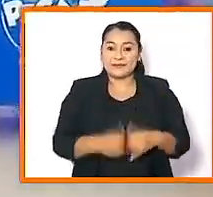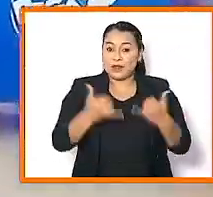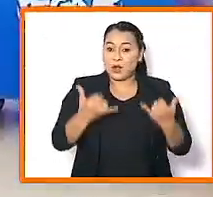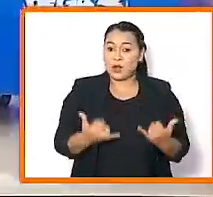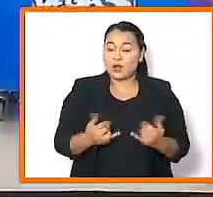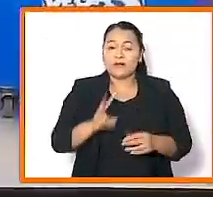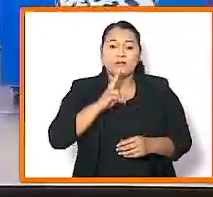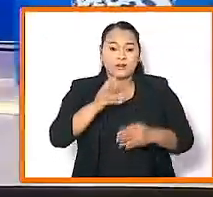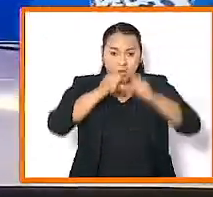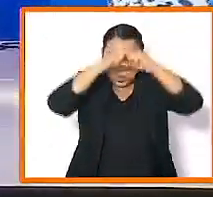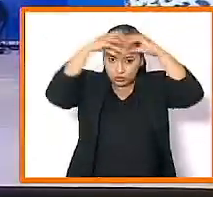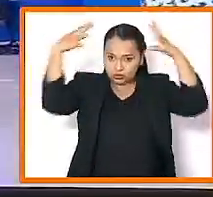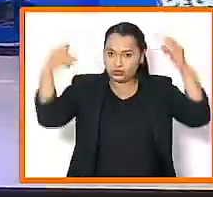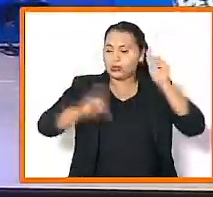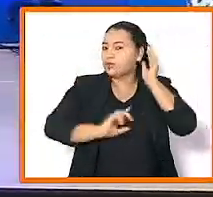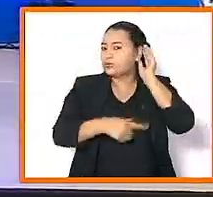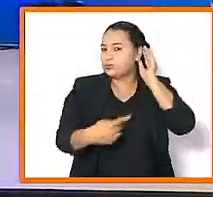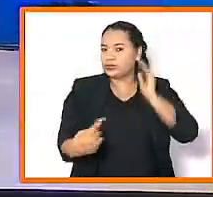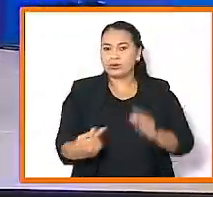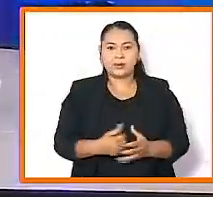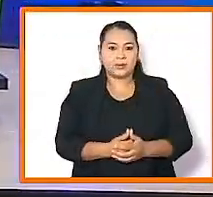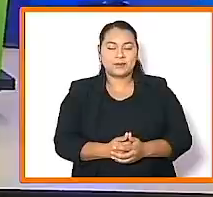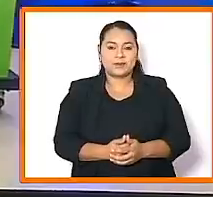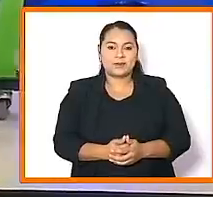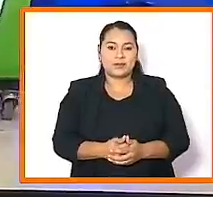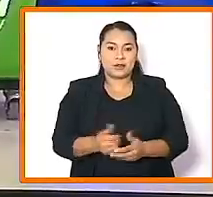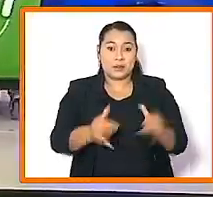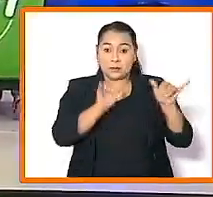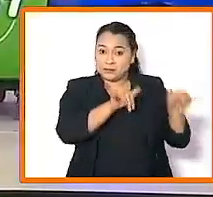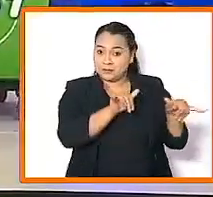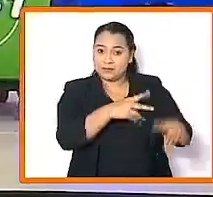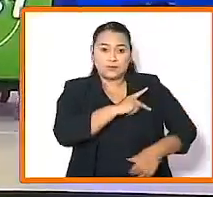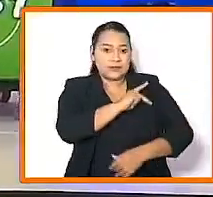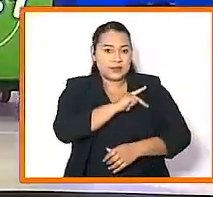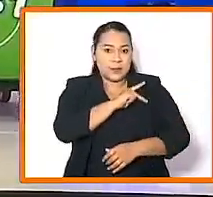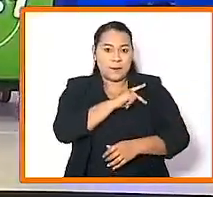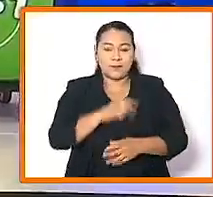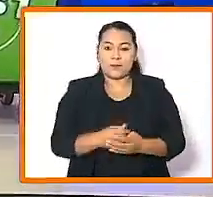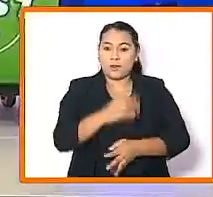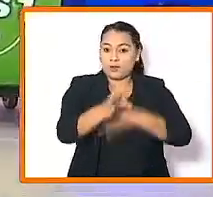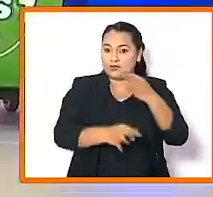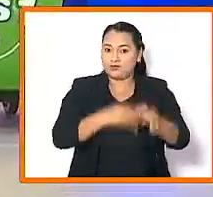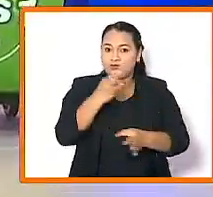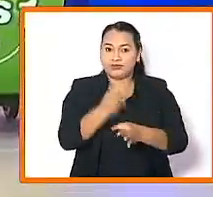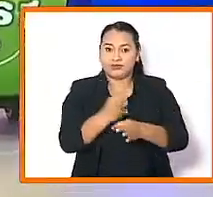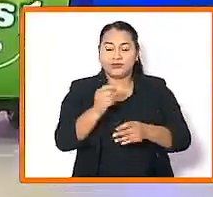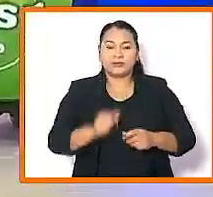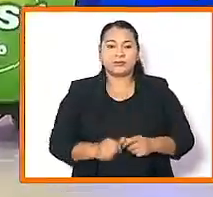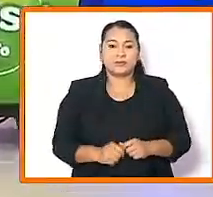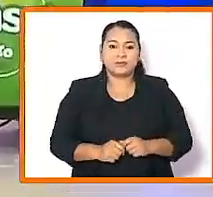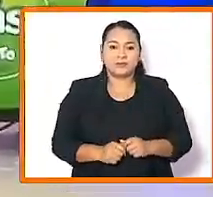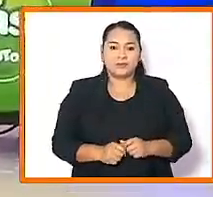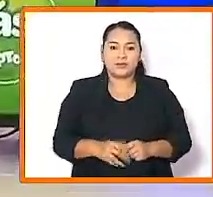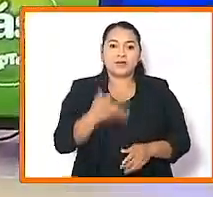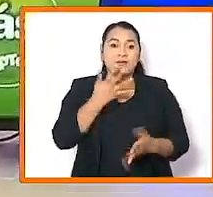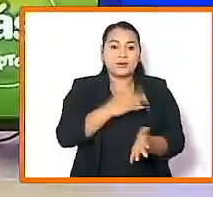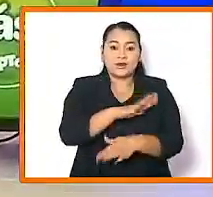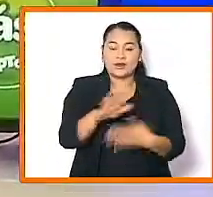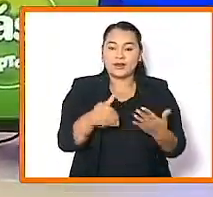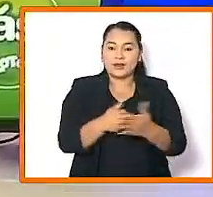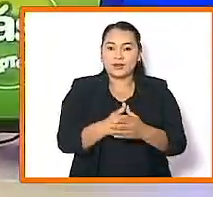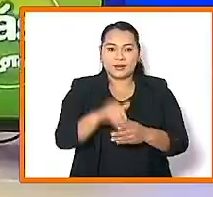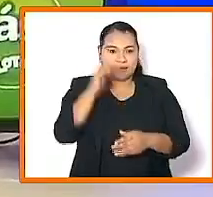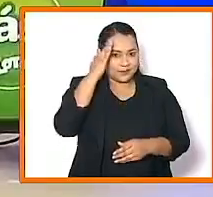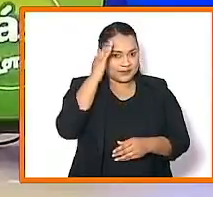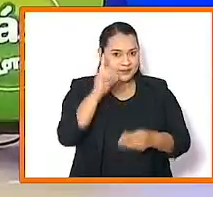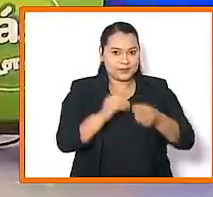sueños una realidad junto a Diaria desde San Pedro Sula, ubicados en el Bazar del Sábado. Te deseamos suerte. El primer dígito